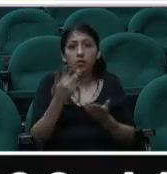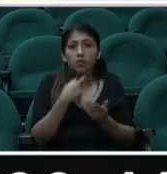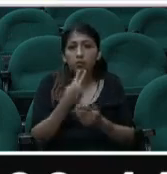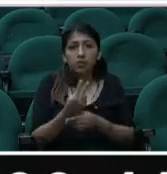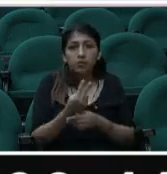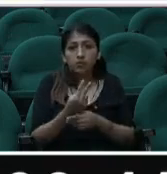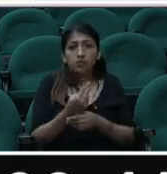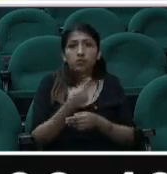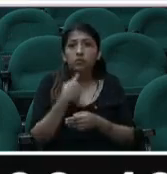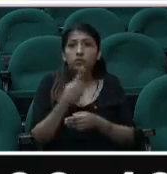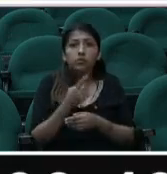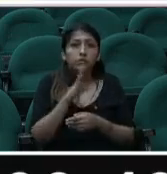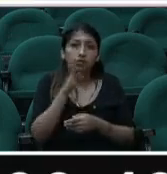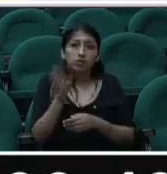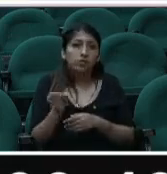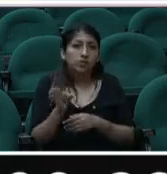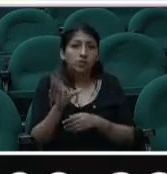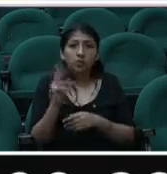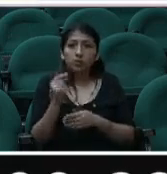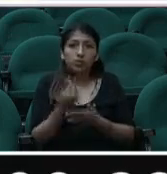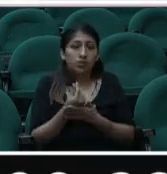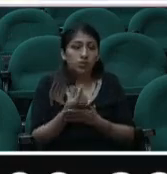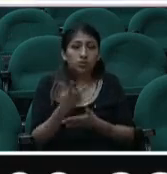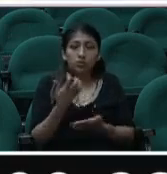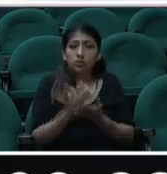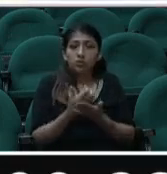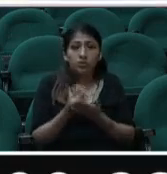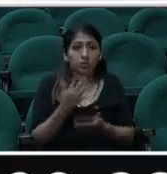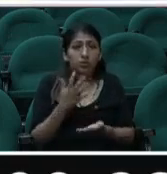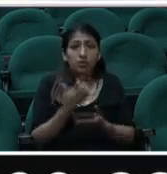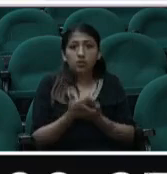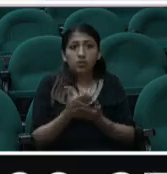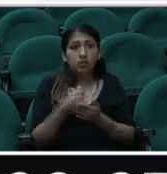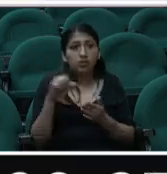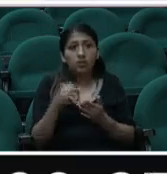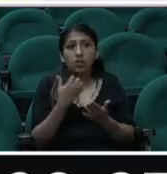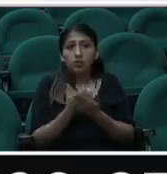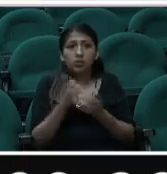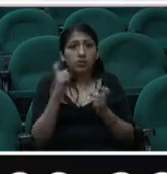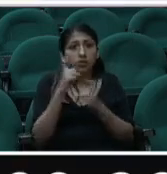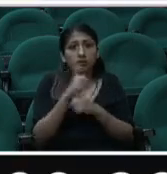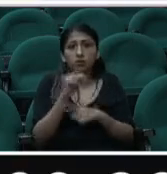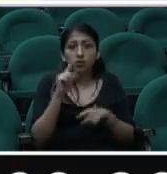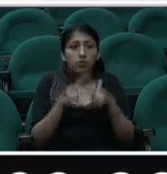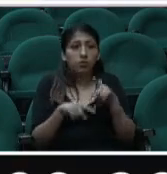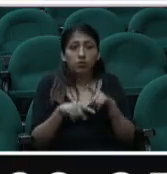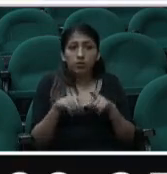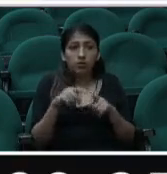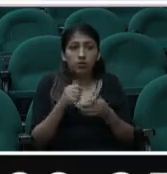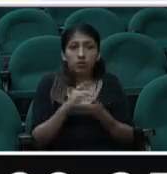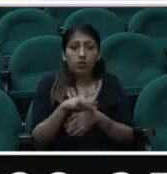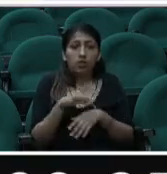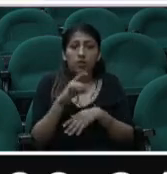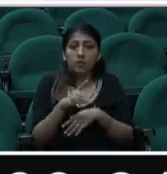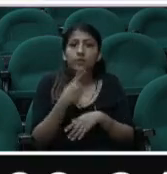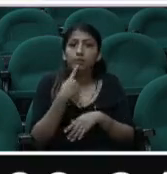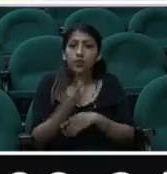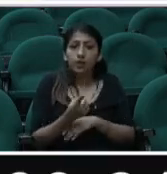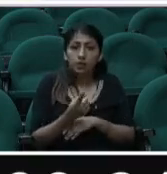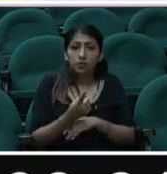la excusa es la de siempre no hay recursos la situación económica está complicada pero no podemos permitir por eso